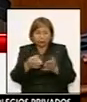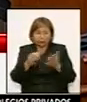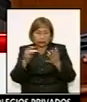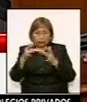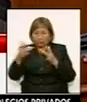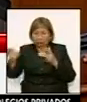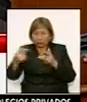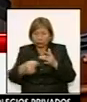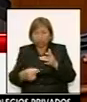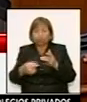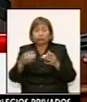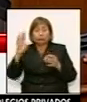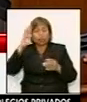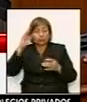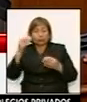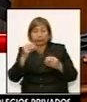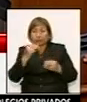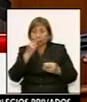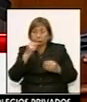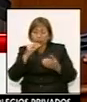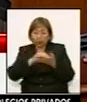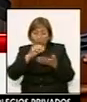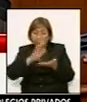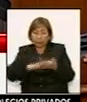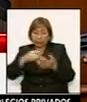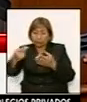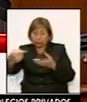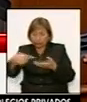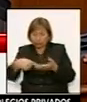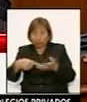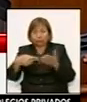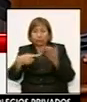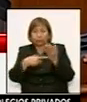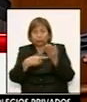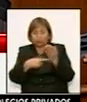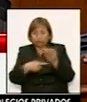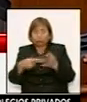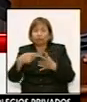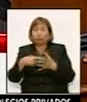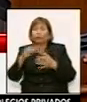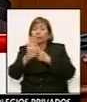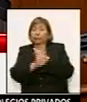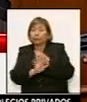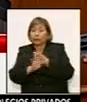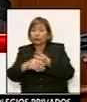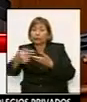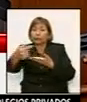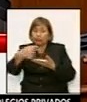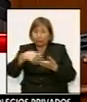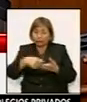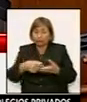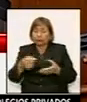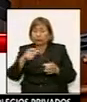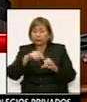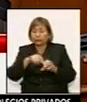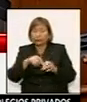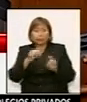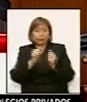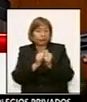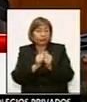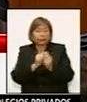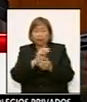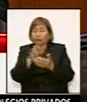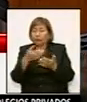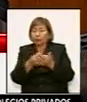electrónico del atestado policial, la notificación electrónica de las medidas de protección, implementación y mantenimiento